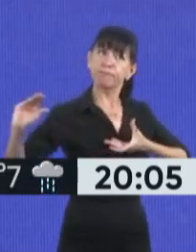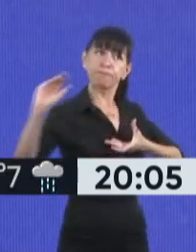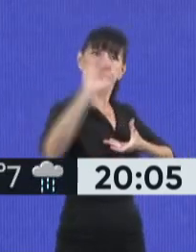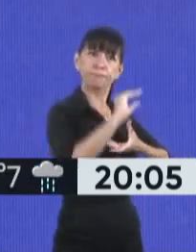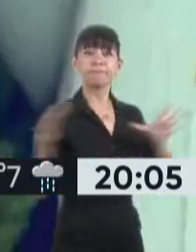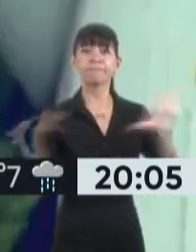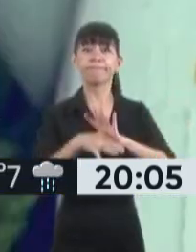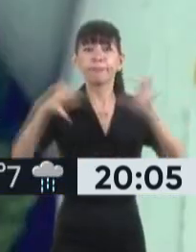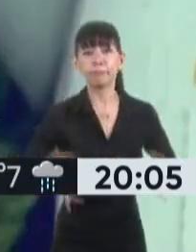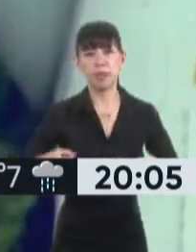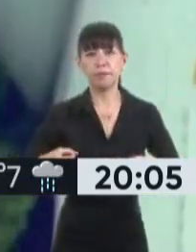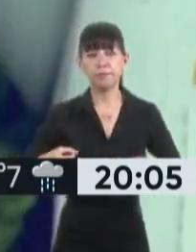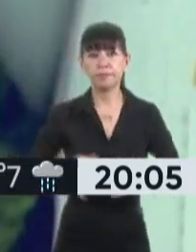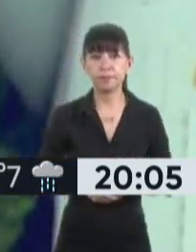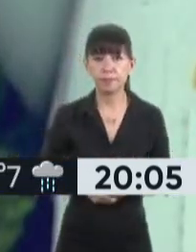Hay